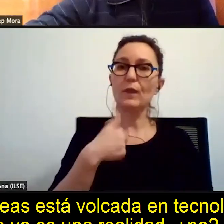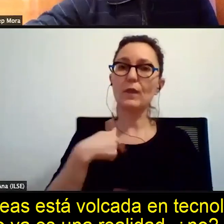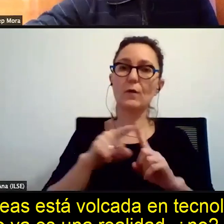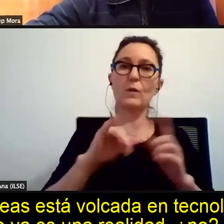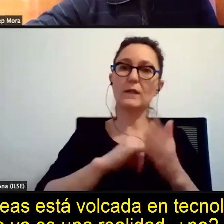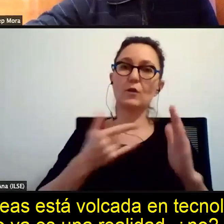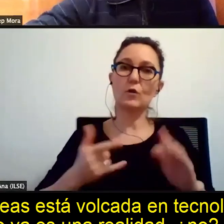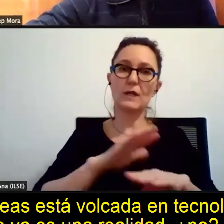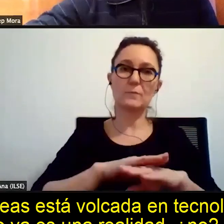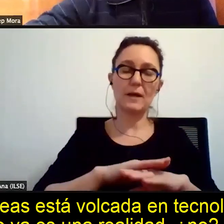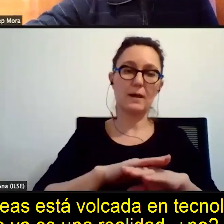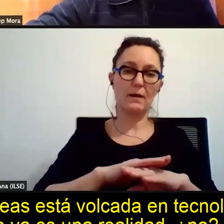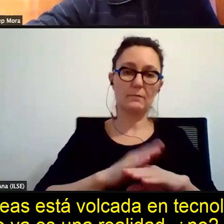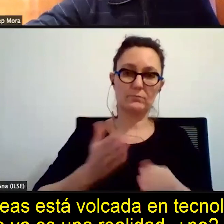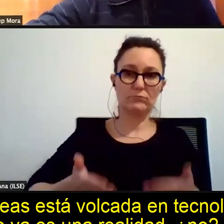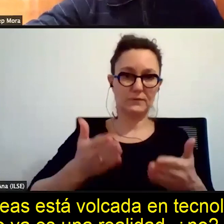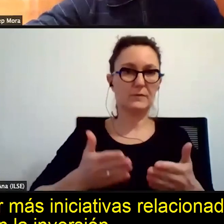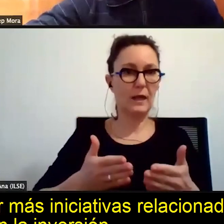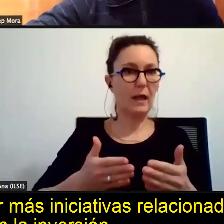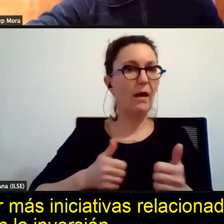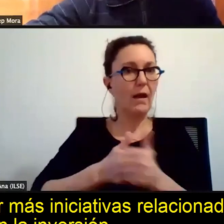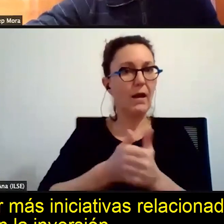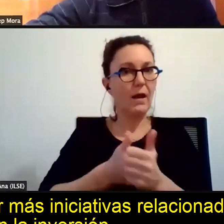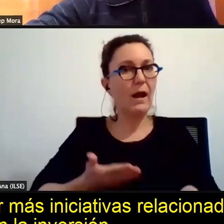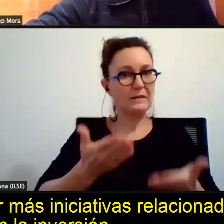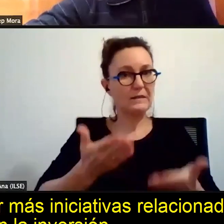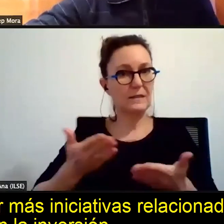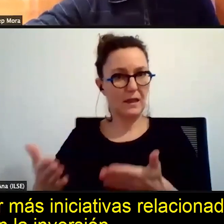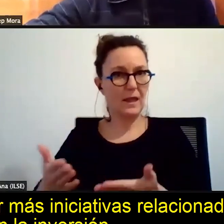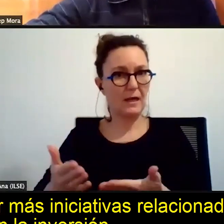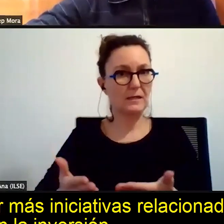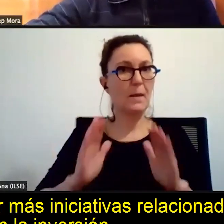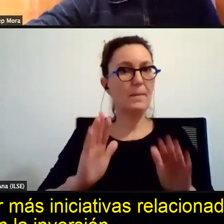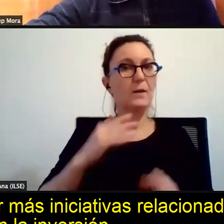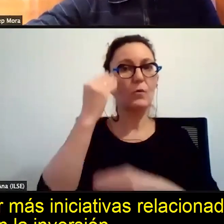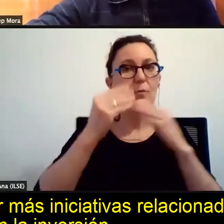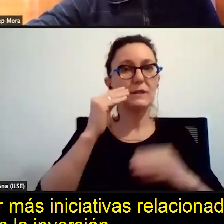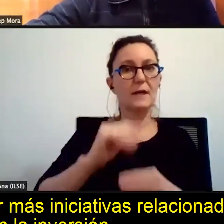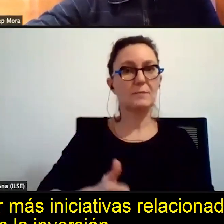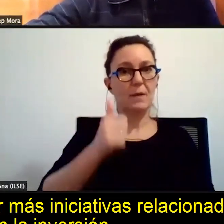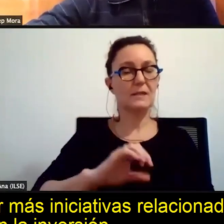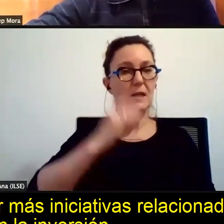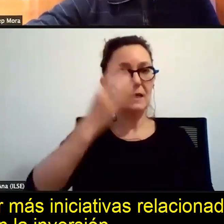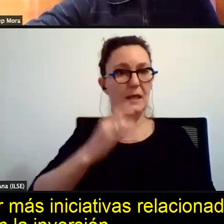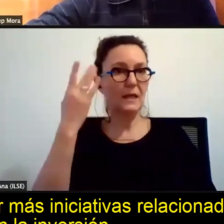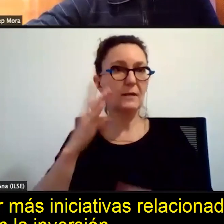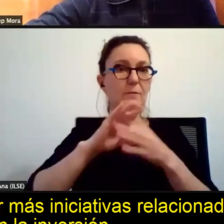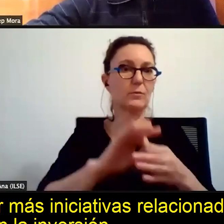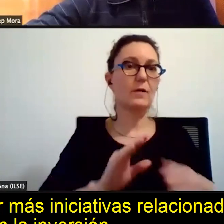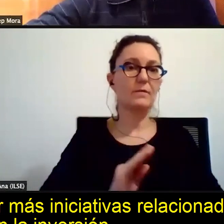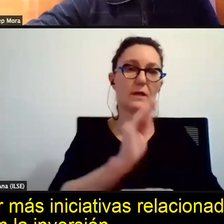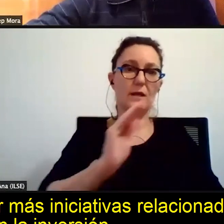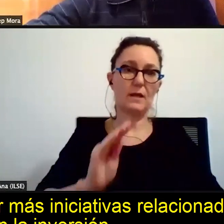sea que eso ya es una realidad, ¿no? Pero ¿cómo pensáis que puede haber más iniciativas relacionadas con la financiación,